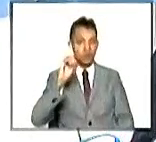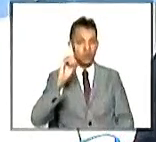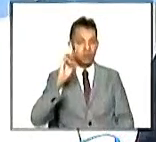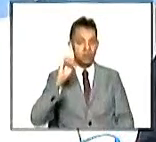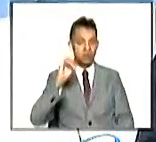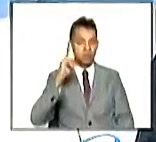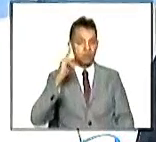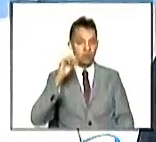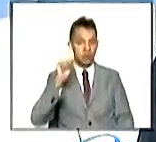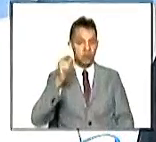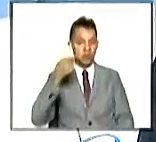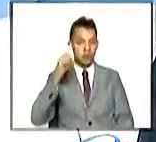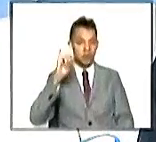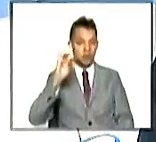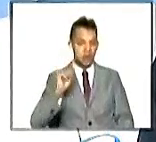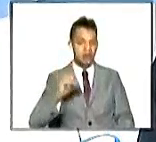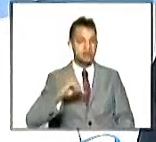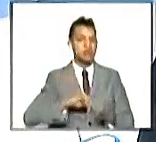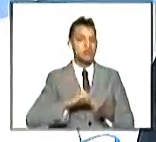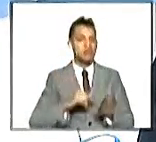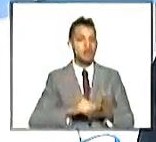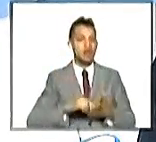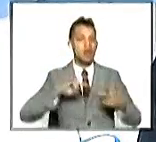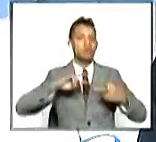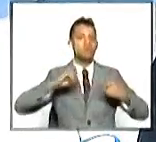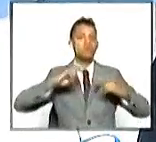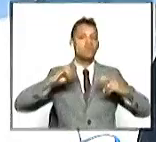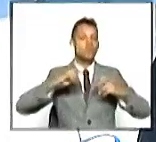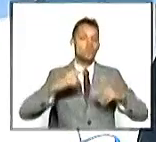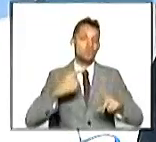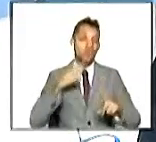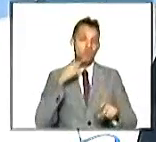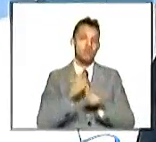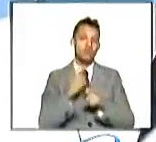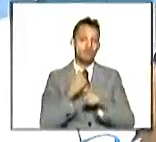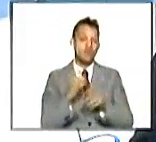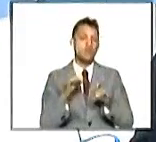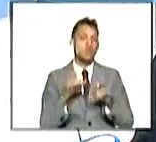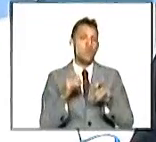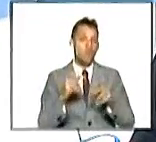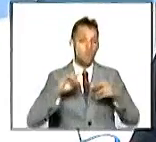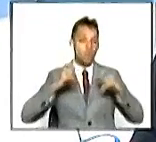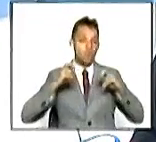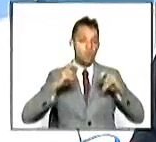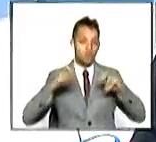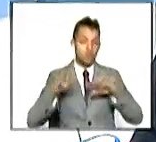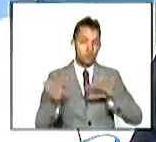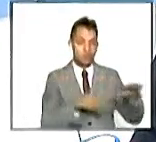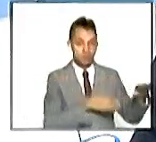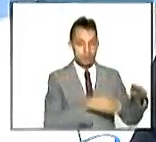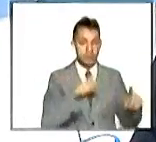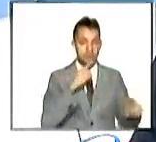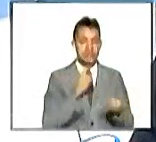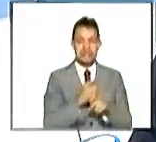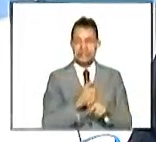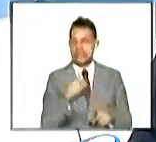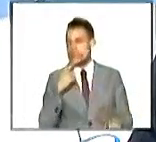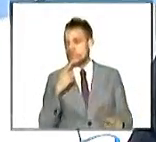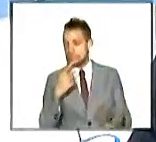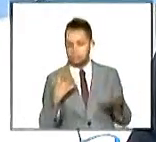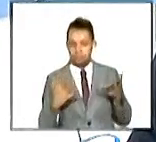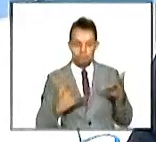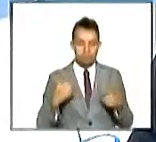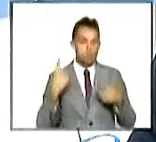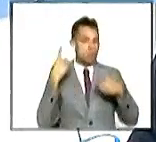afectan muchos procesos articulares, además de que es una enfermedad pues del tipo muscular, pero hay